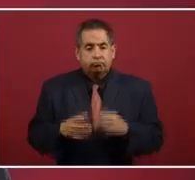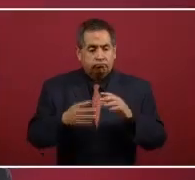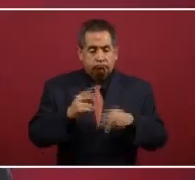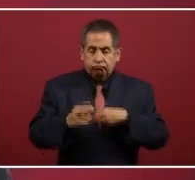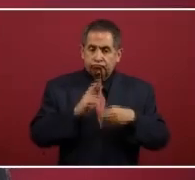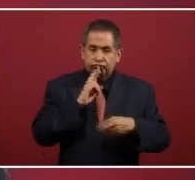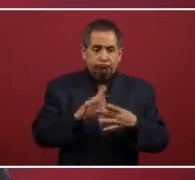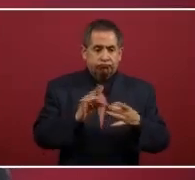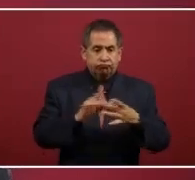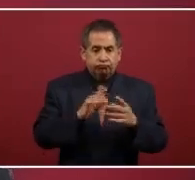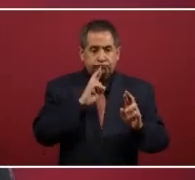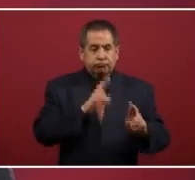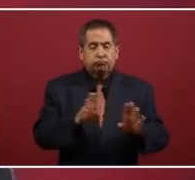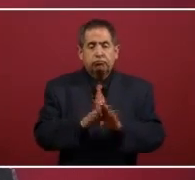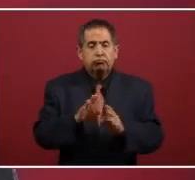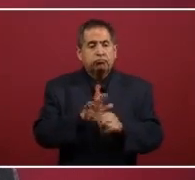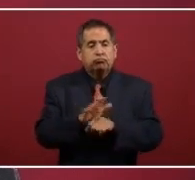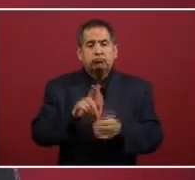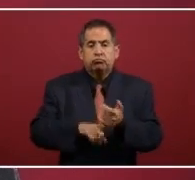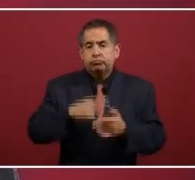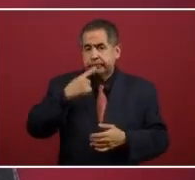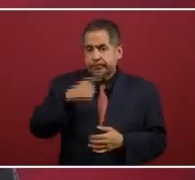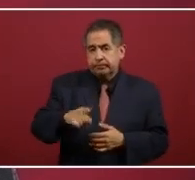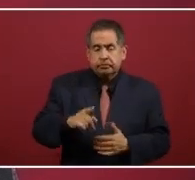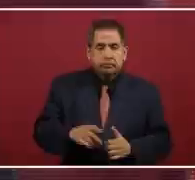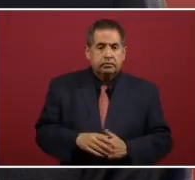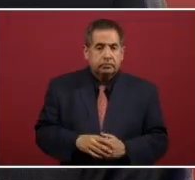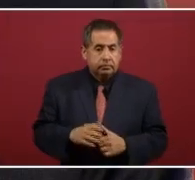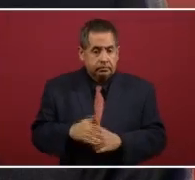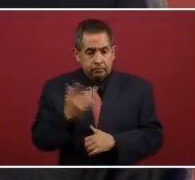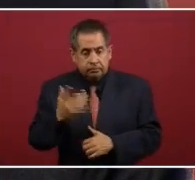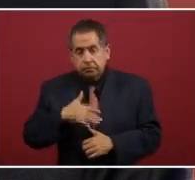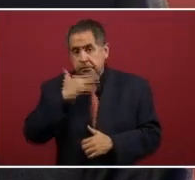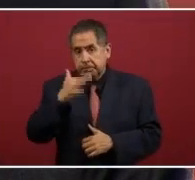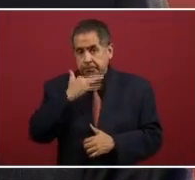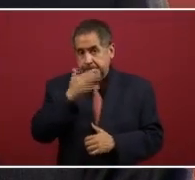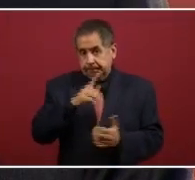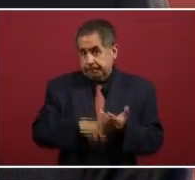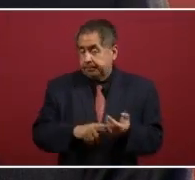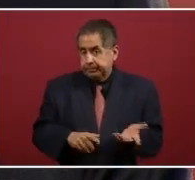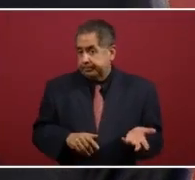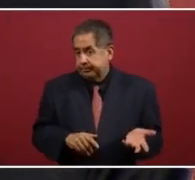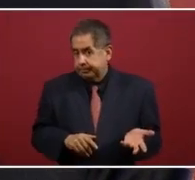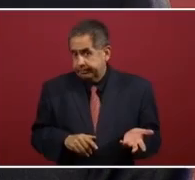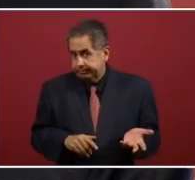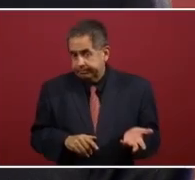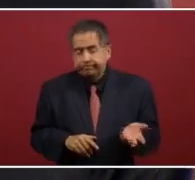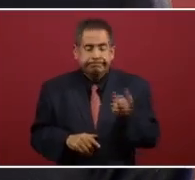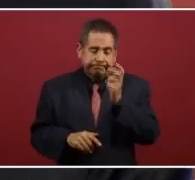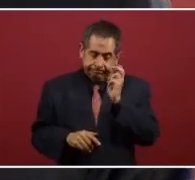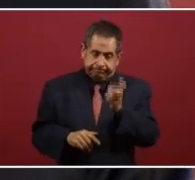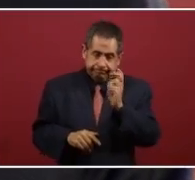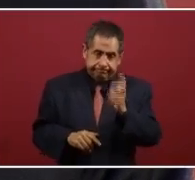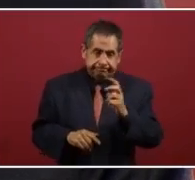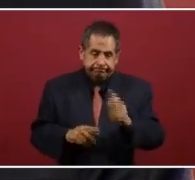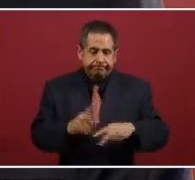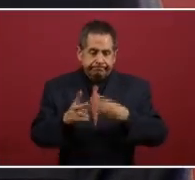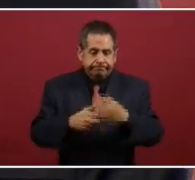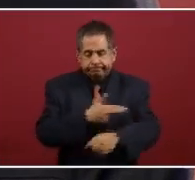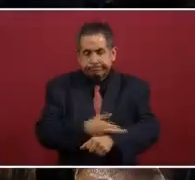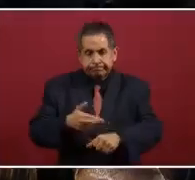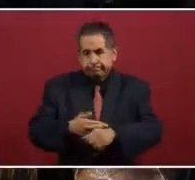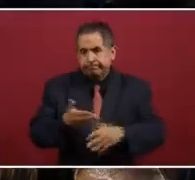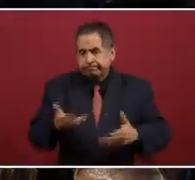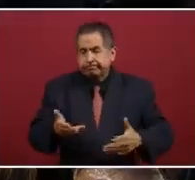resolver lo de las denuncias por corrupción. Entonces, eso es lo que se hizo, no